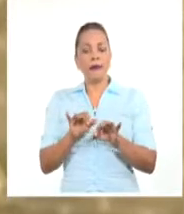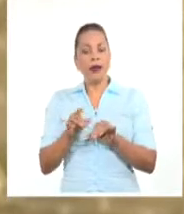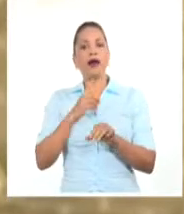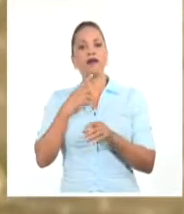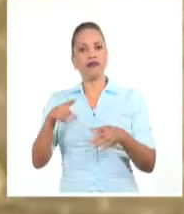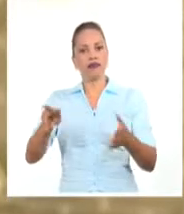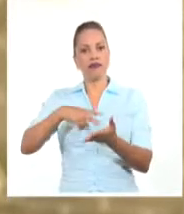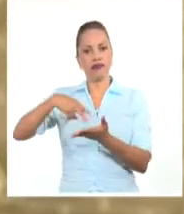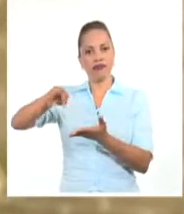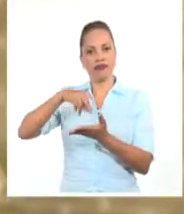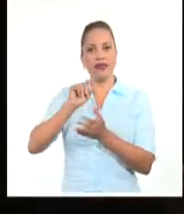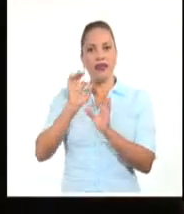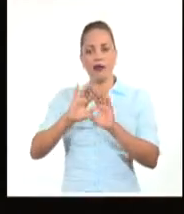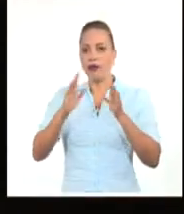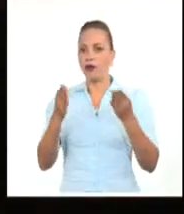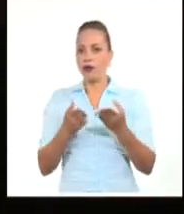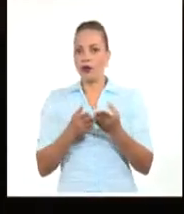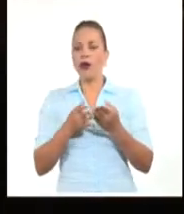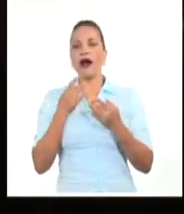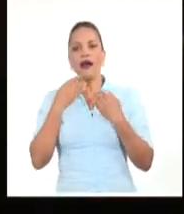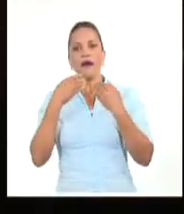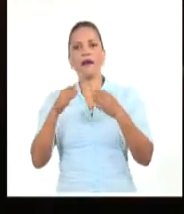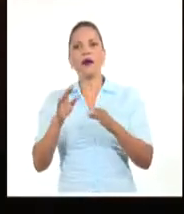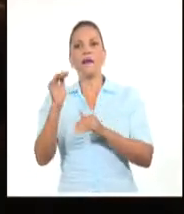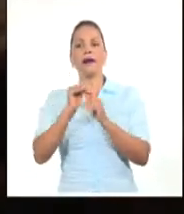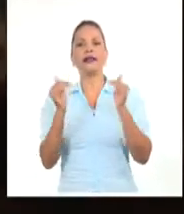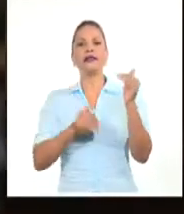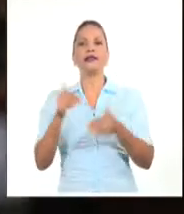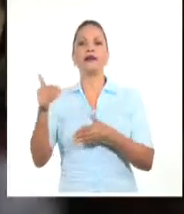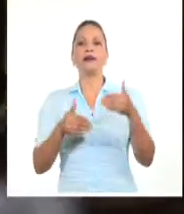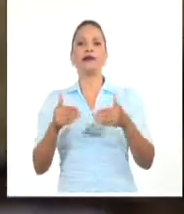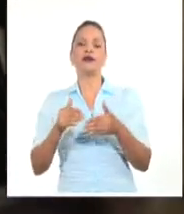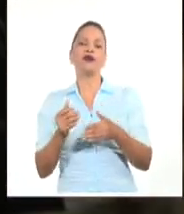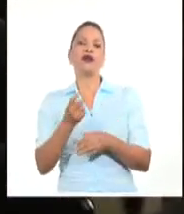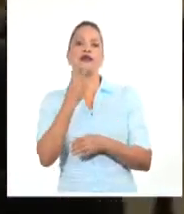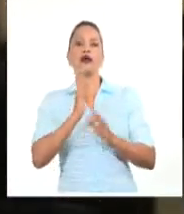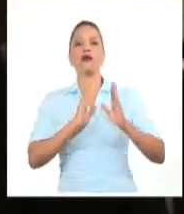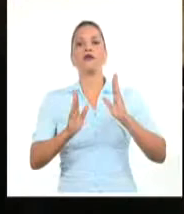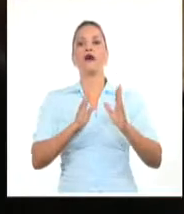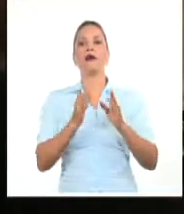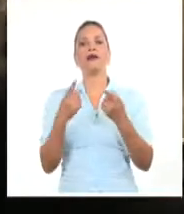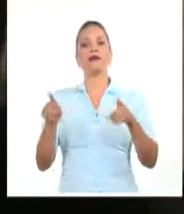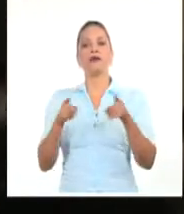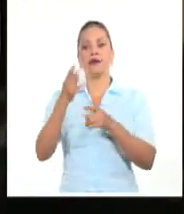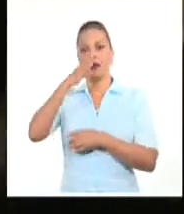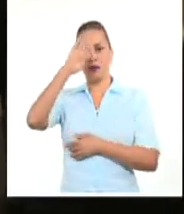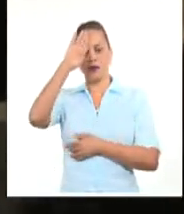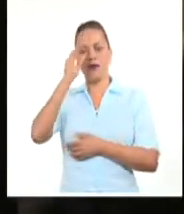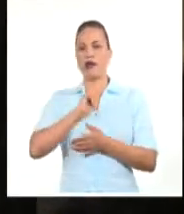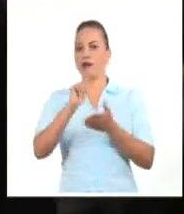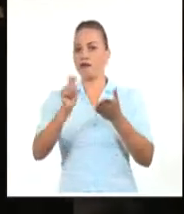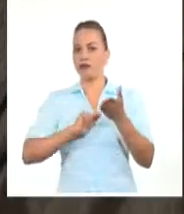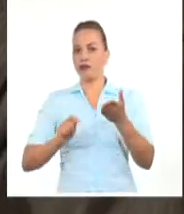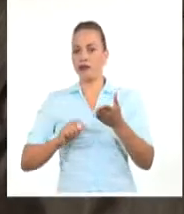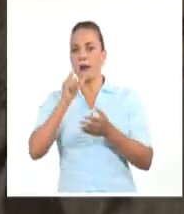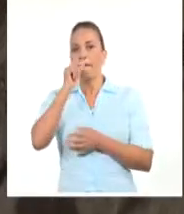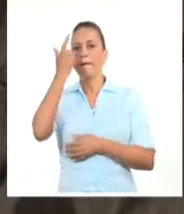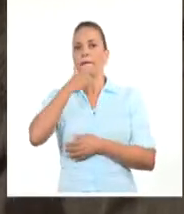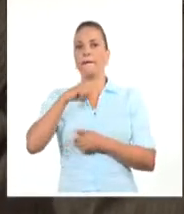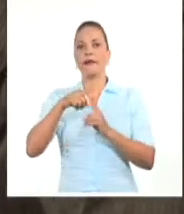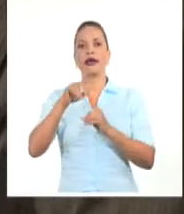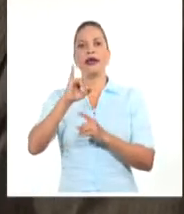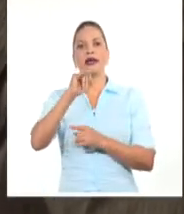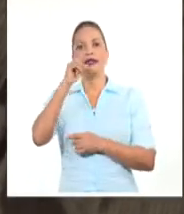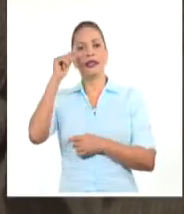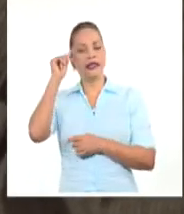Prokofiev abrió la presentación, cuya segunda parte estuvo dedicada a la música cubana. La compositora Beatriz Corona dedicó la obra